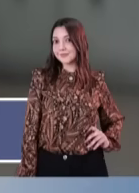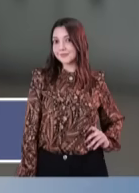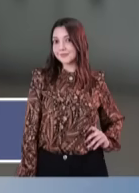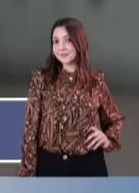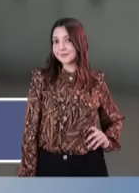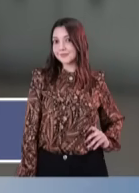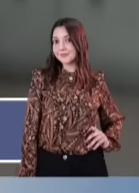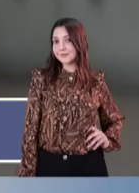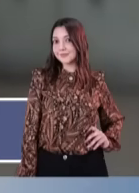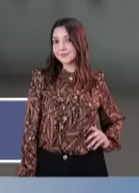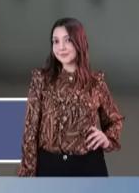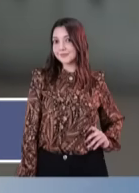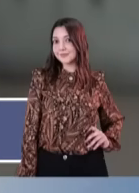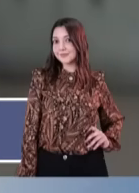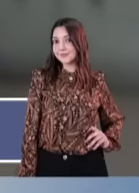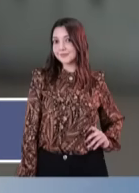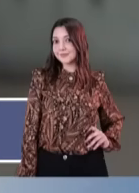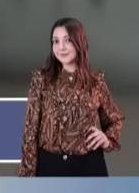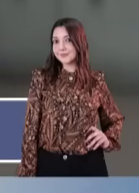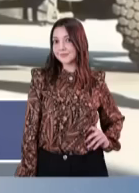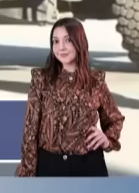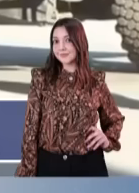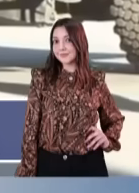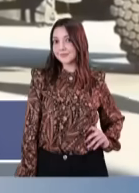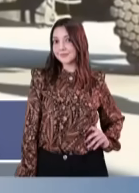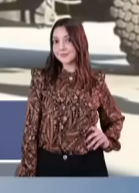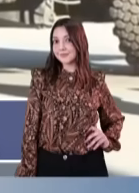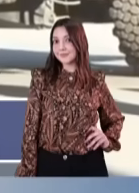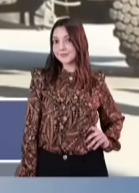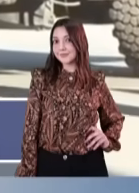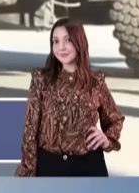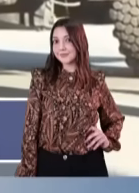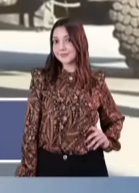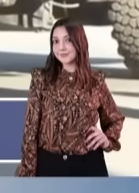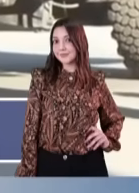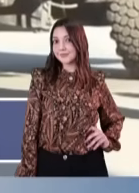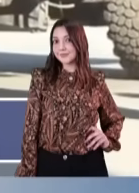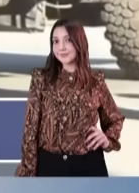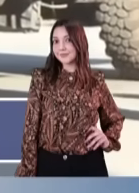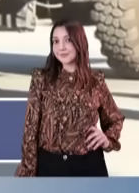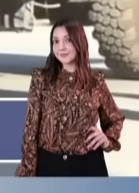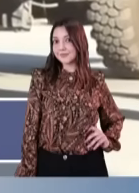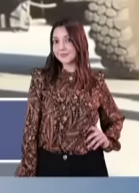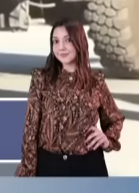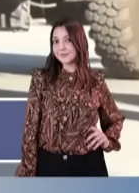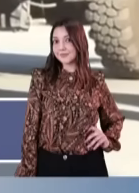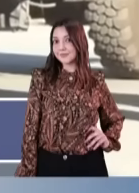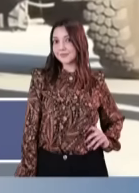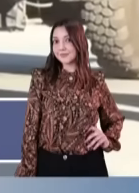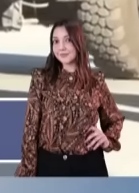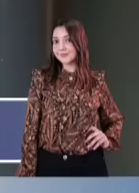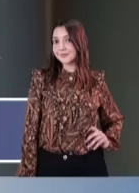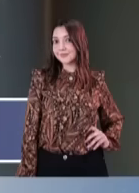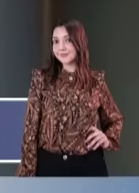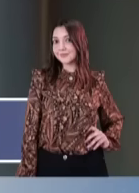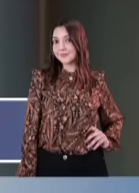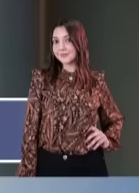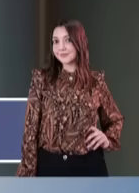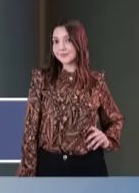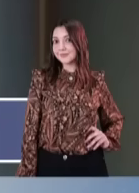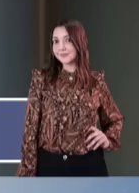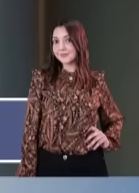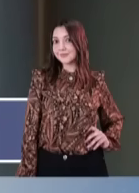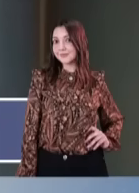pedirle que dejara de representarlo en el marco del caso Convenios, pero lo cierto es que es un tema que también